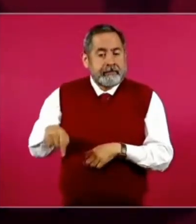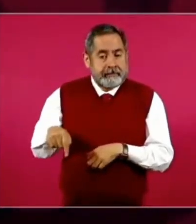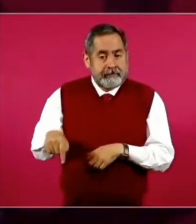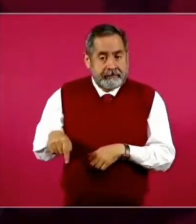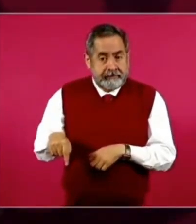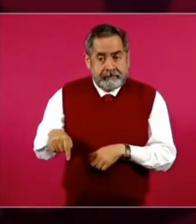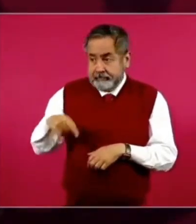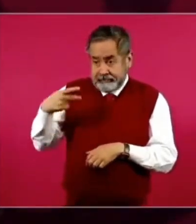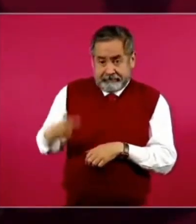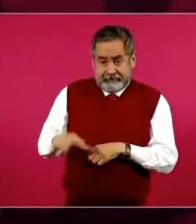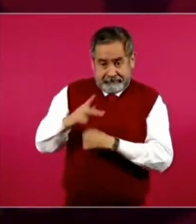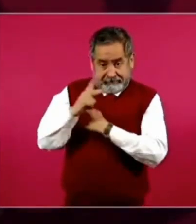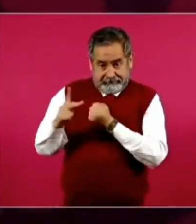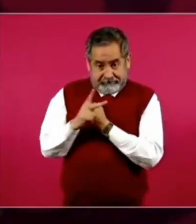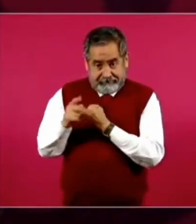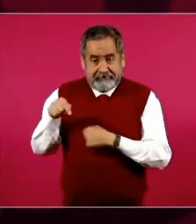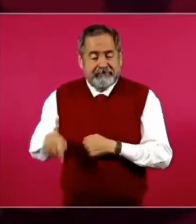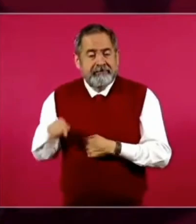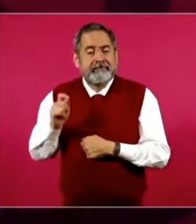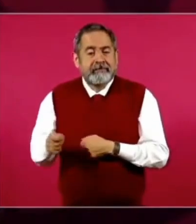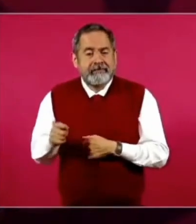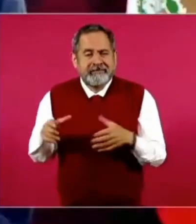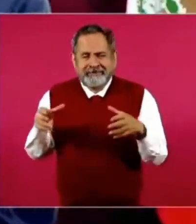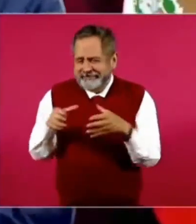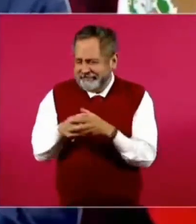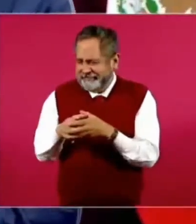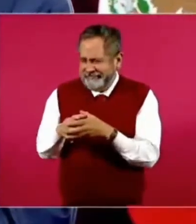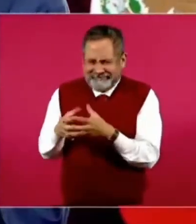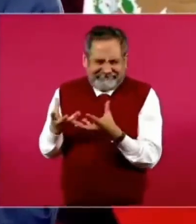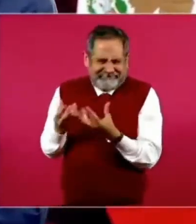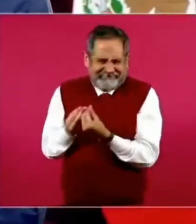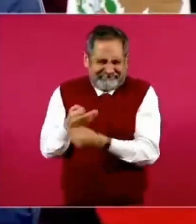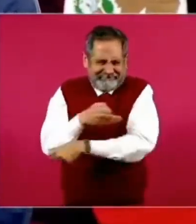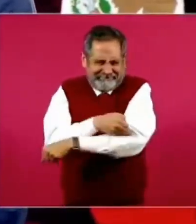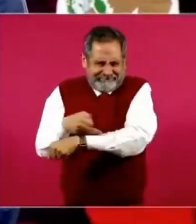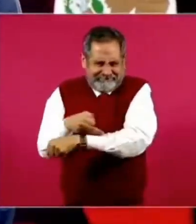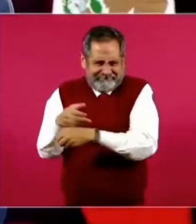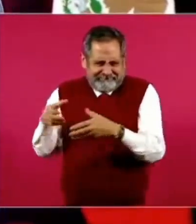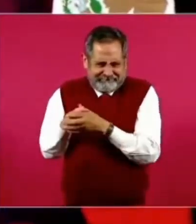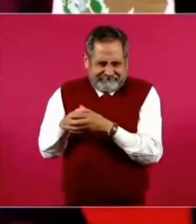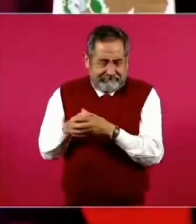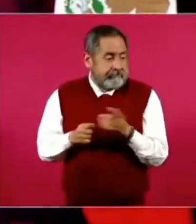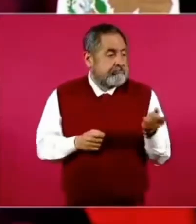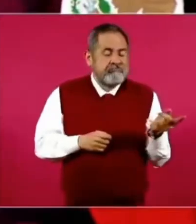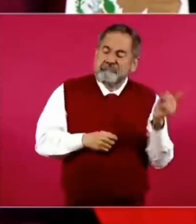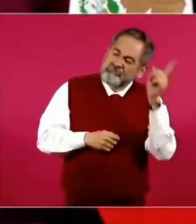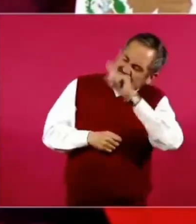Porque en nuestro país, a pesar de que han querido